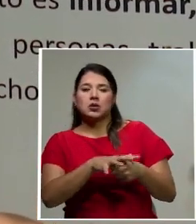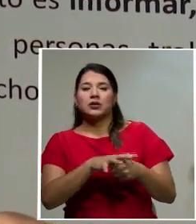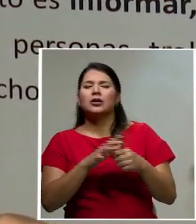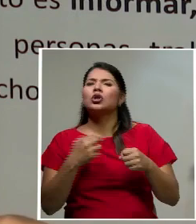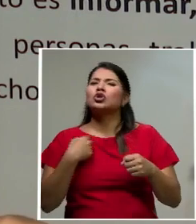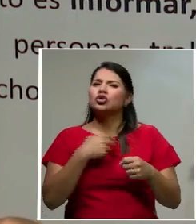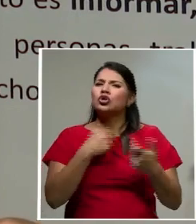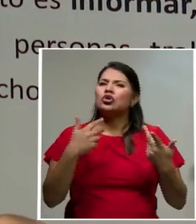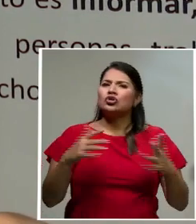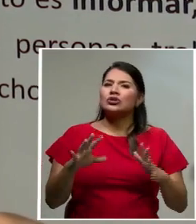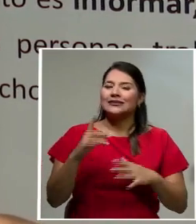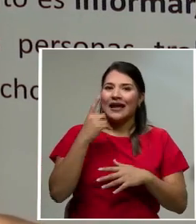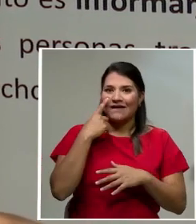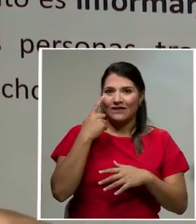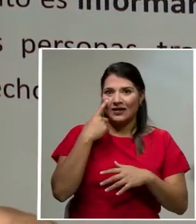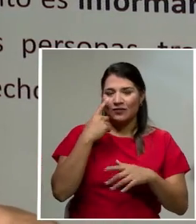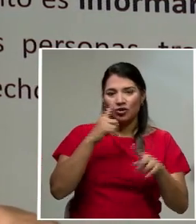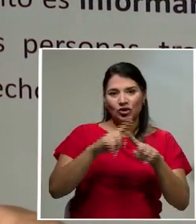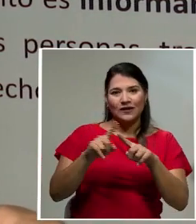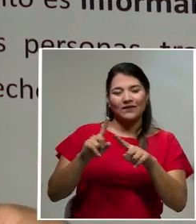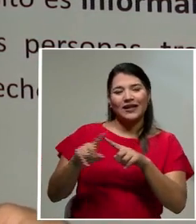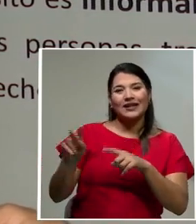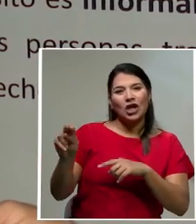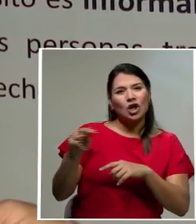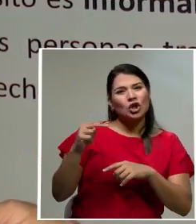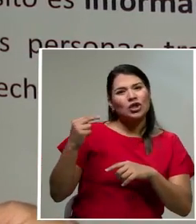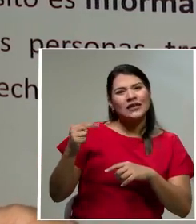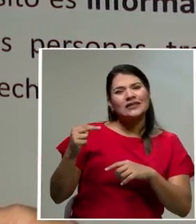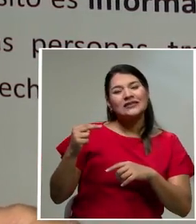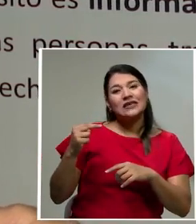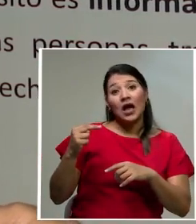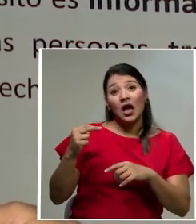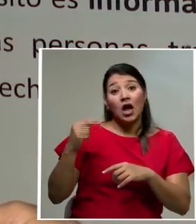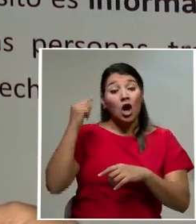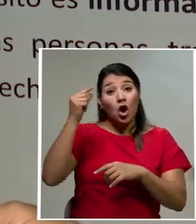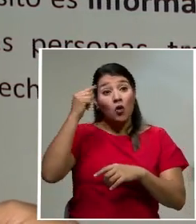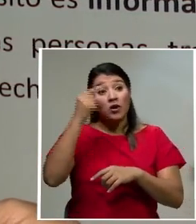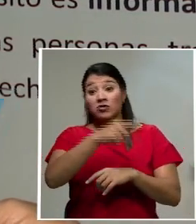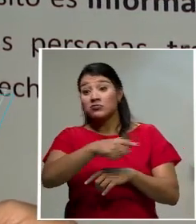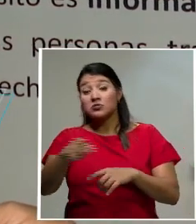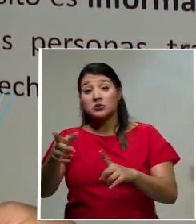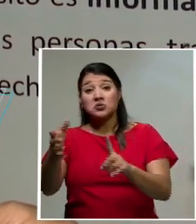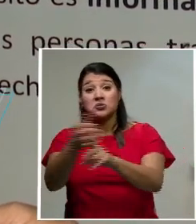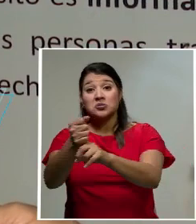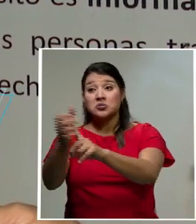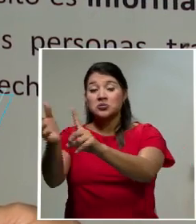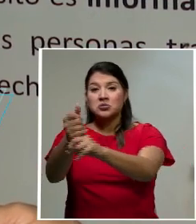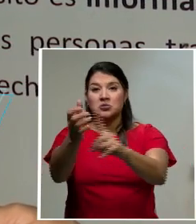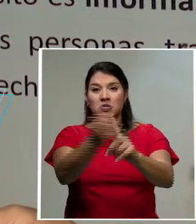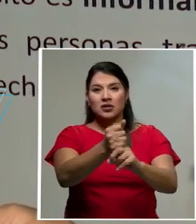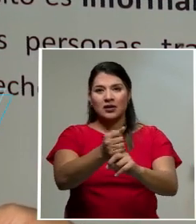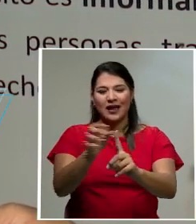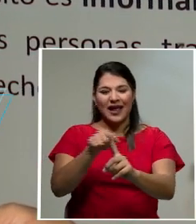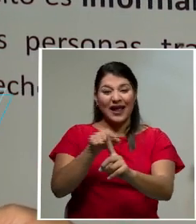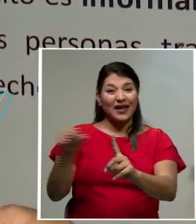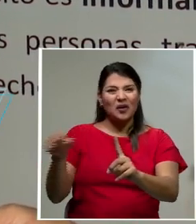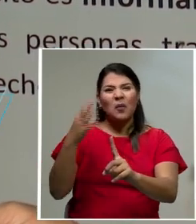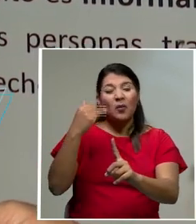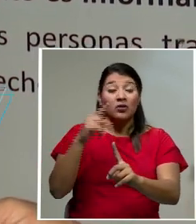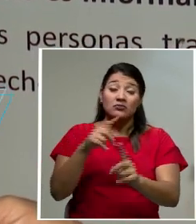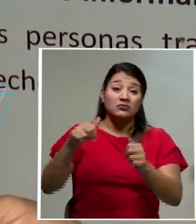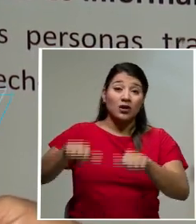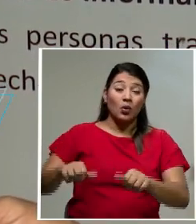hemos visto en diferentes noticias que se detienen a personas muy cerca, que han sido cerca del gobierno, del régimen, como llaman